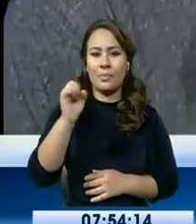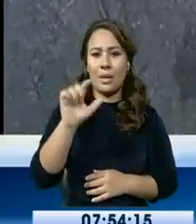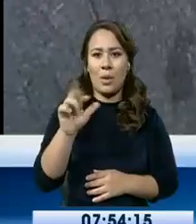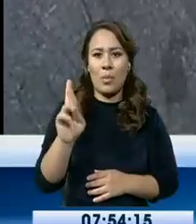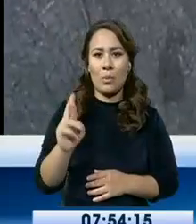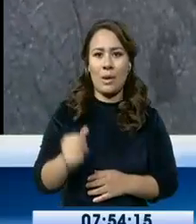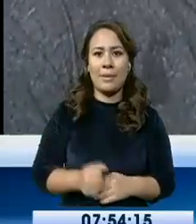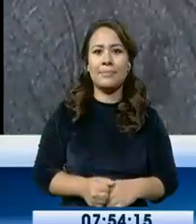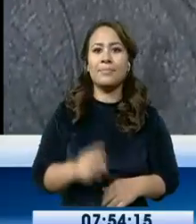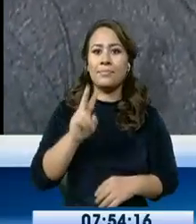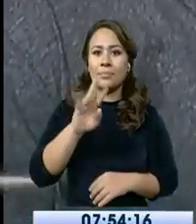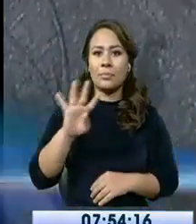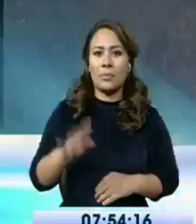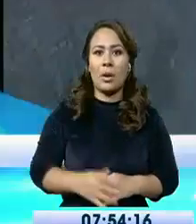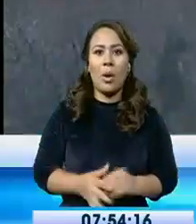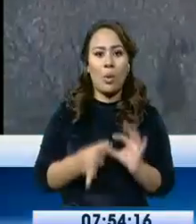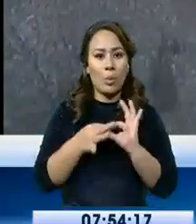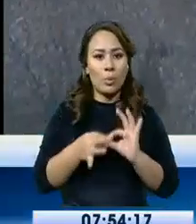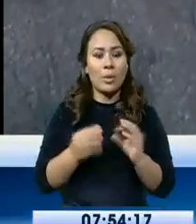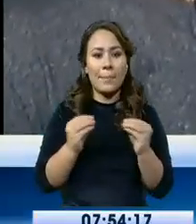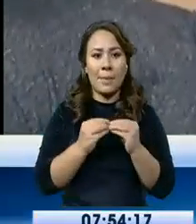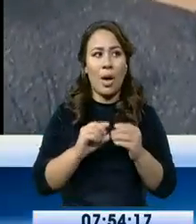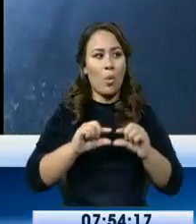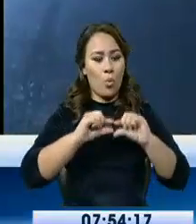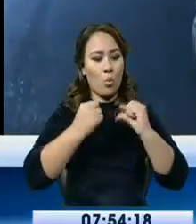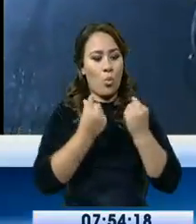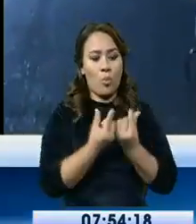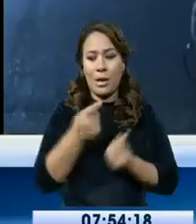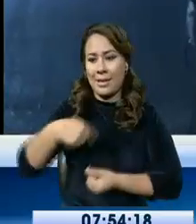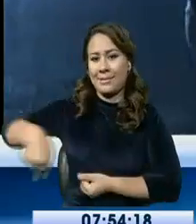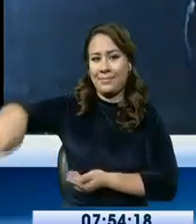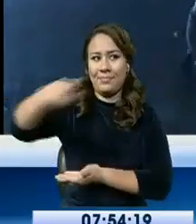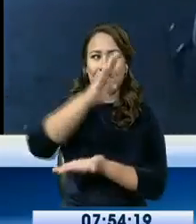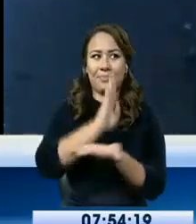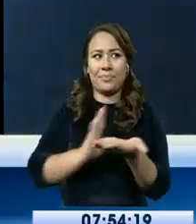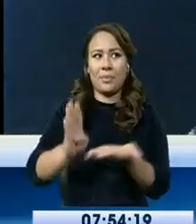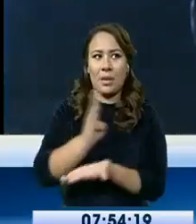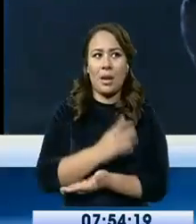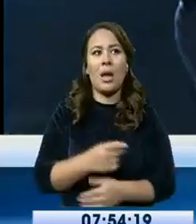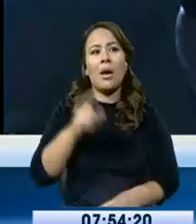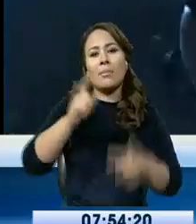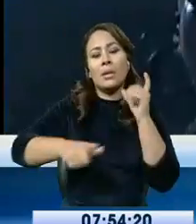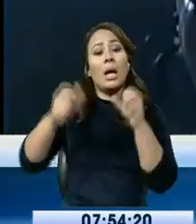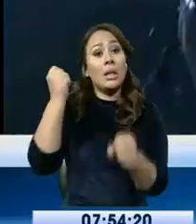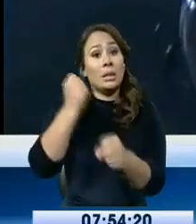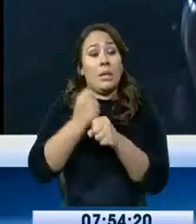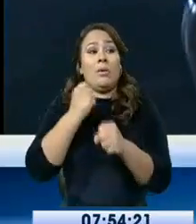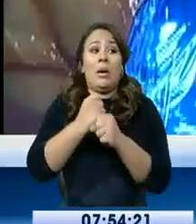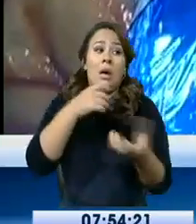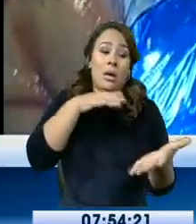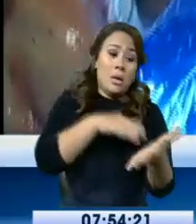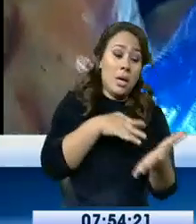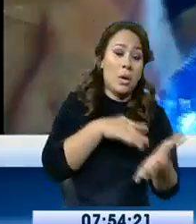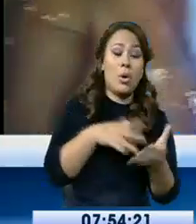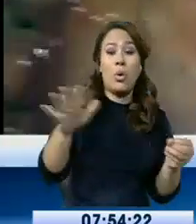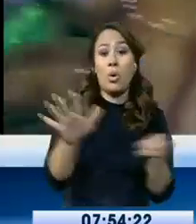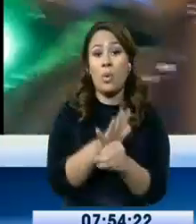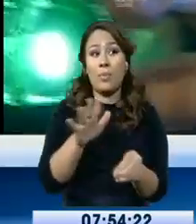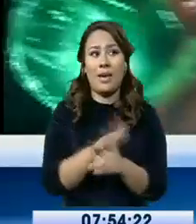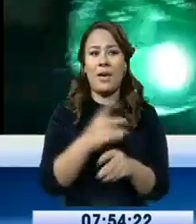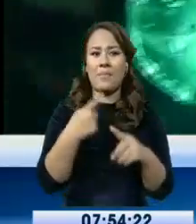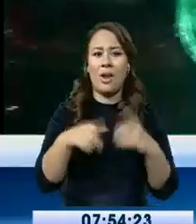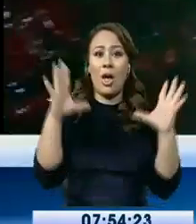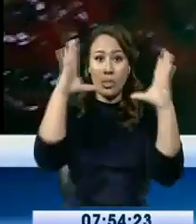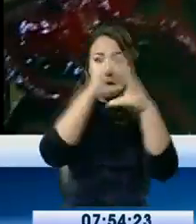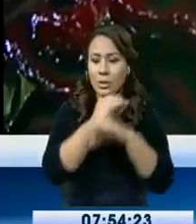esto nos une más que todo al grupo, por lo que la gente por lo general trabaja y estudia, pero sacamos un rato en